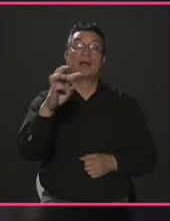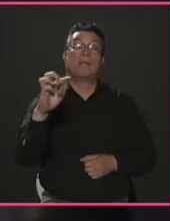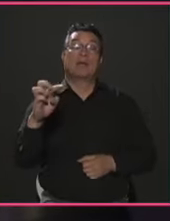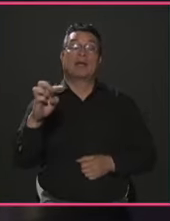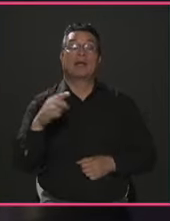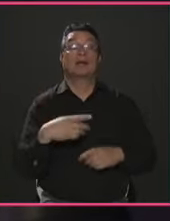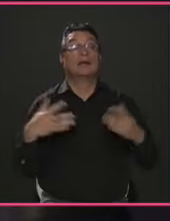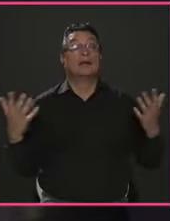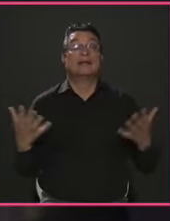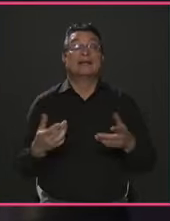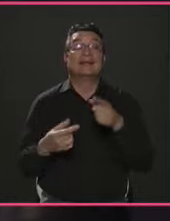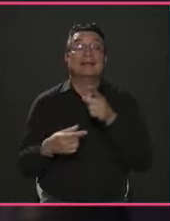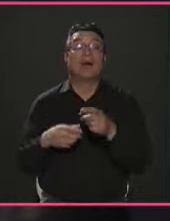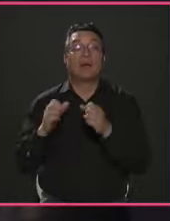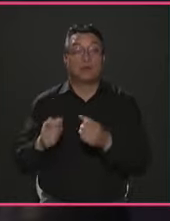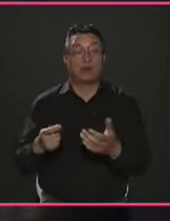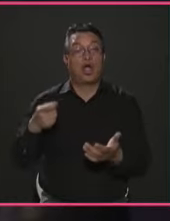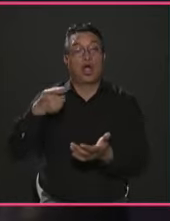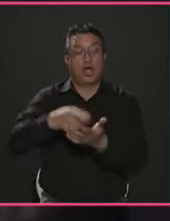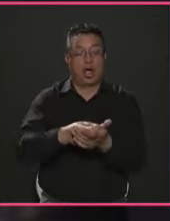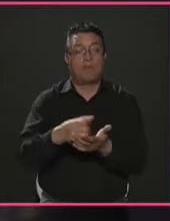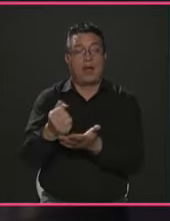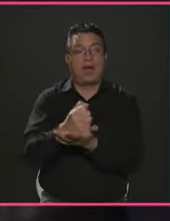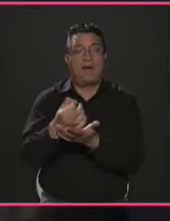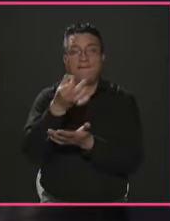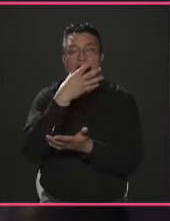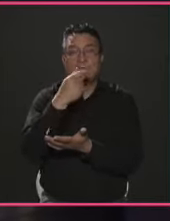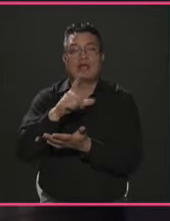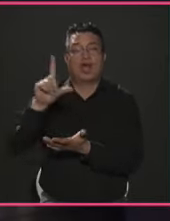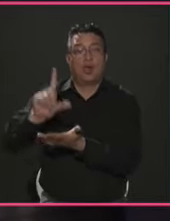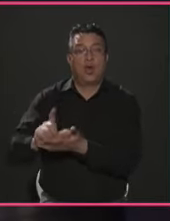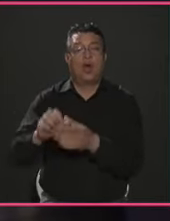cofactor que se puede comprar en la farmacia de